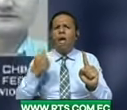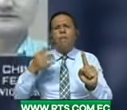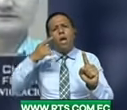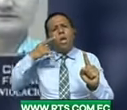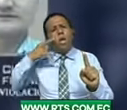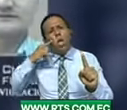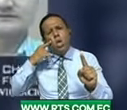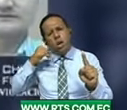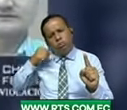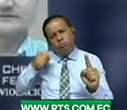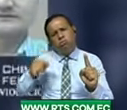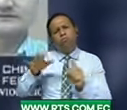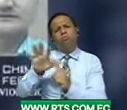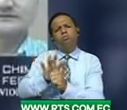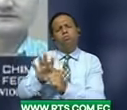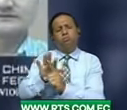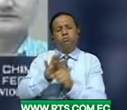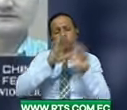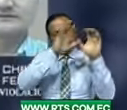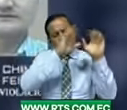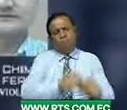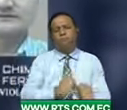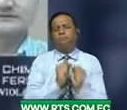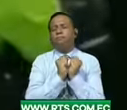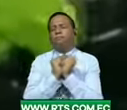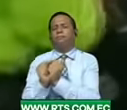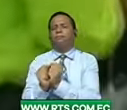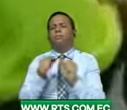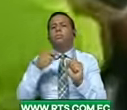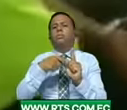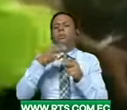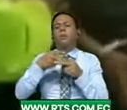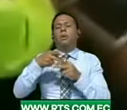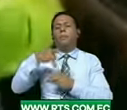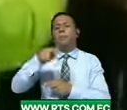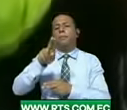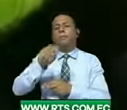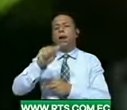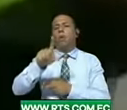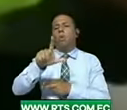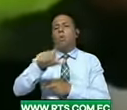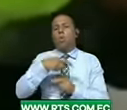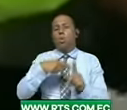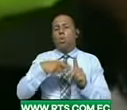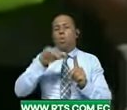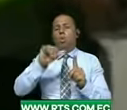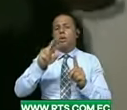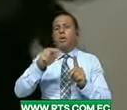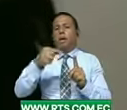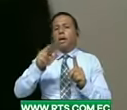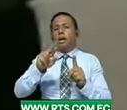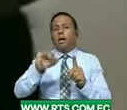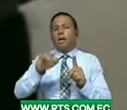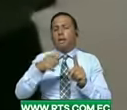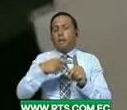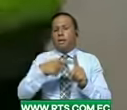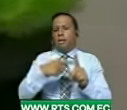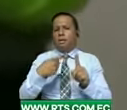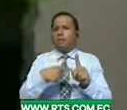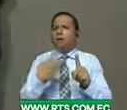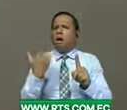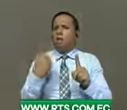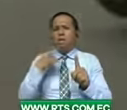Paul Alexander Yangari Urquizo encabeza la lista de los más buscados del país. Es de la provincia de Chimborazo y ha sido acusado de violación a una menor de edad